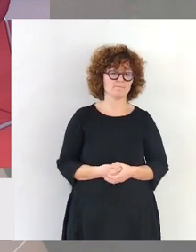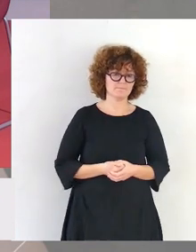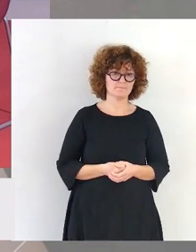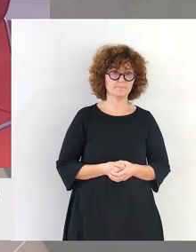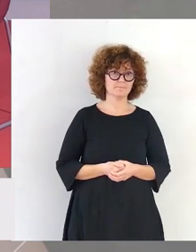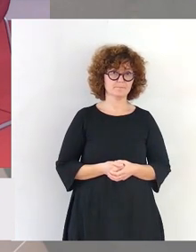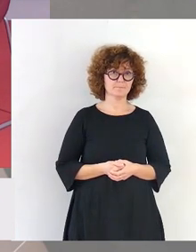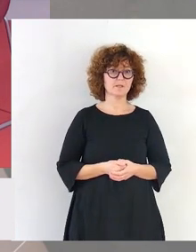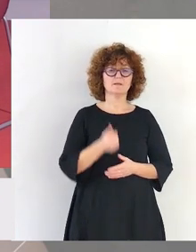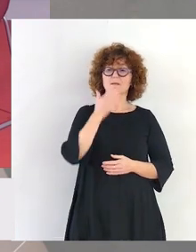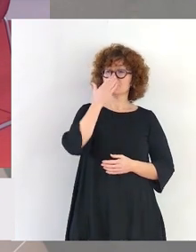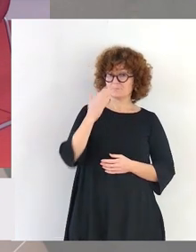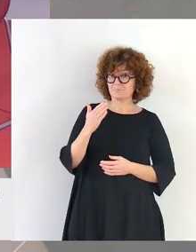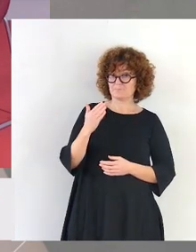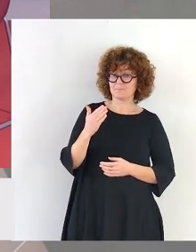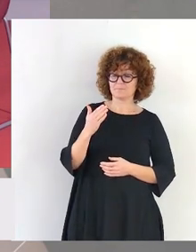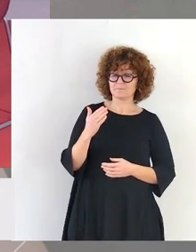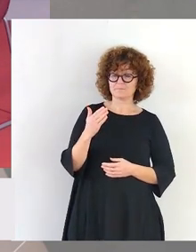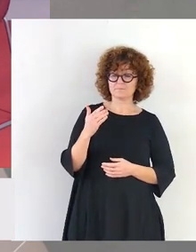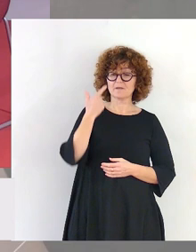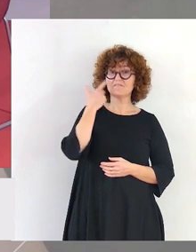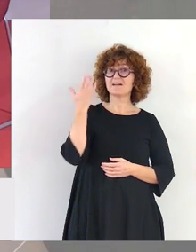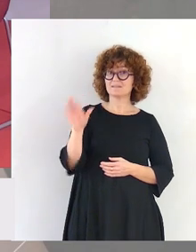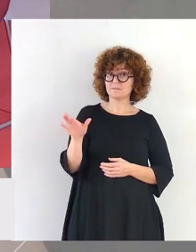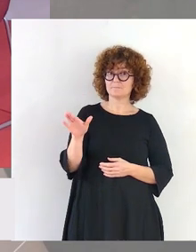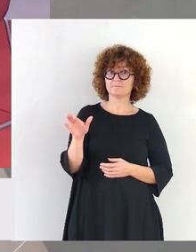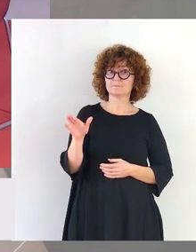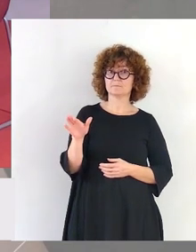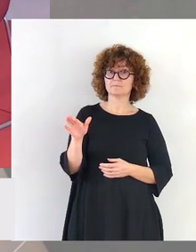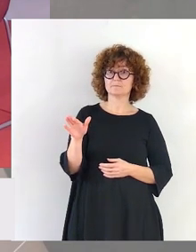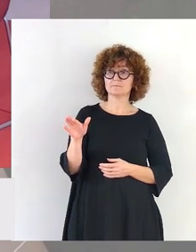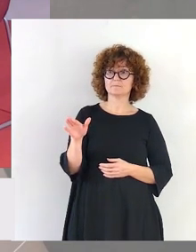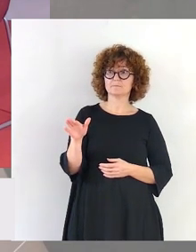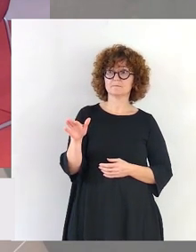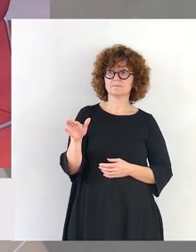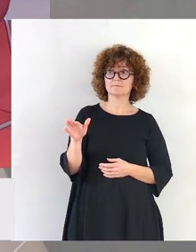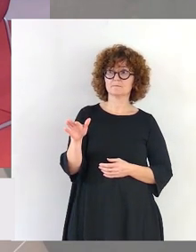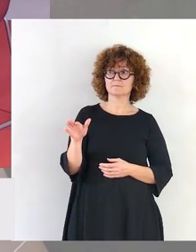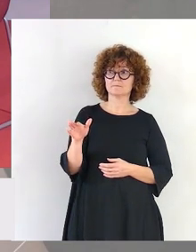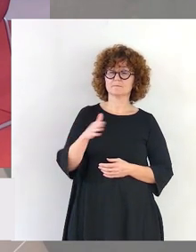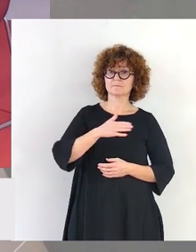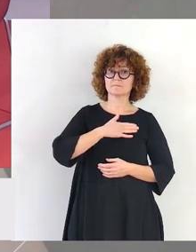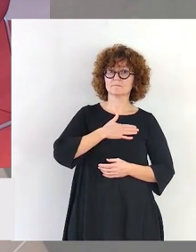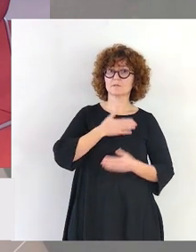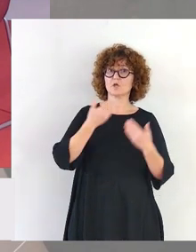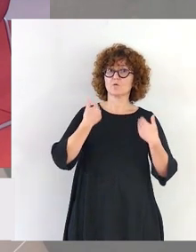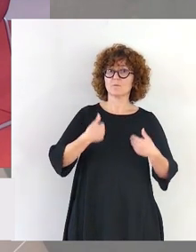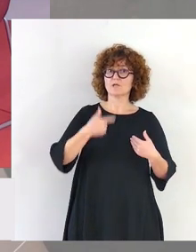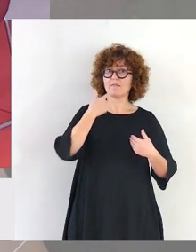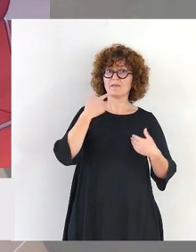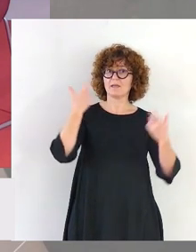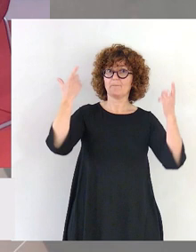clo pero es que Cristina fíjate eh yo la mancarita esta a mí me preció como persona dije pero y esta